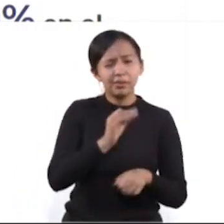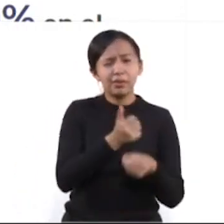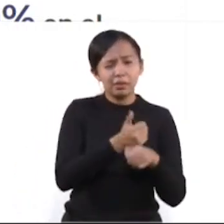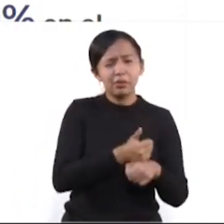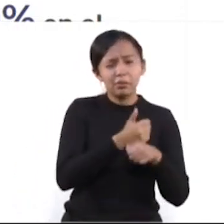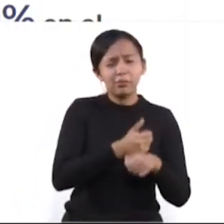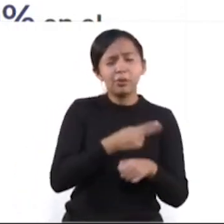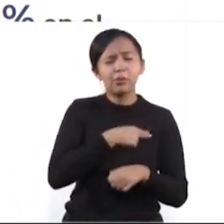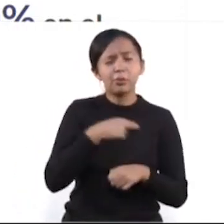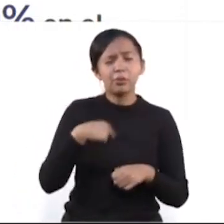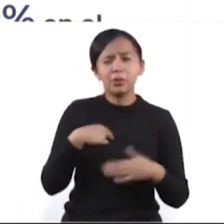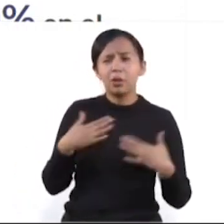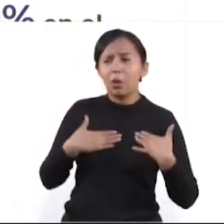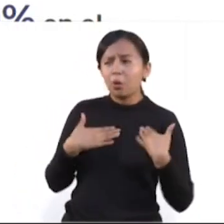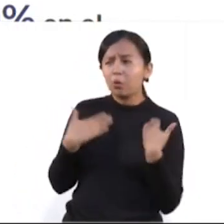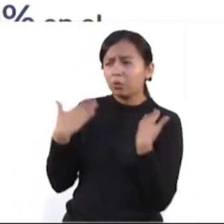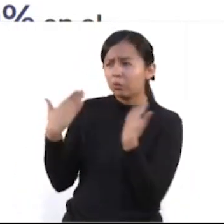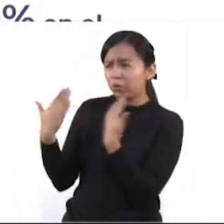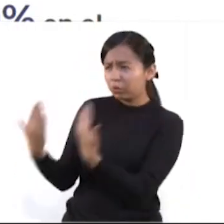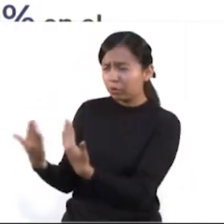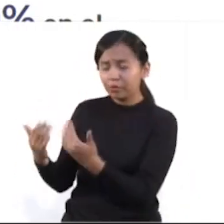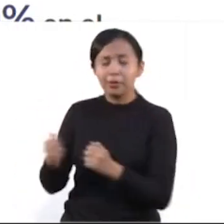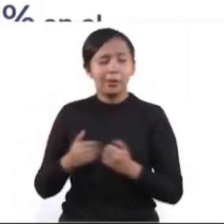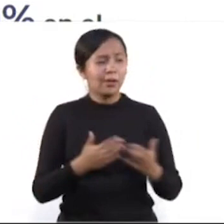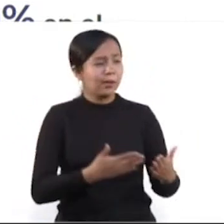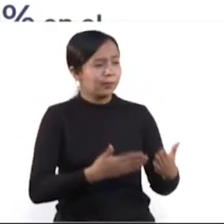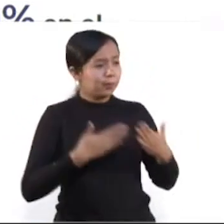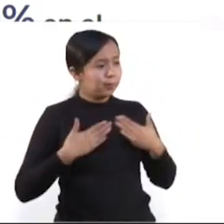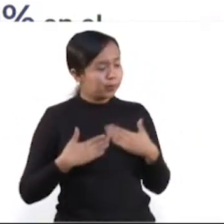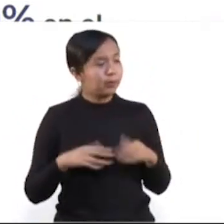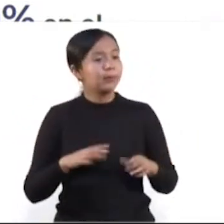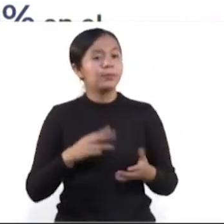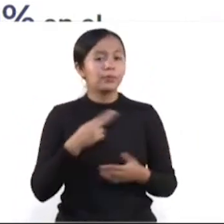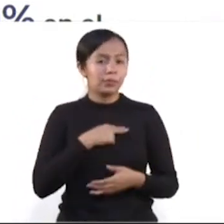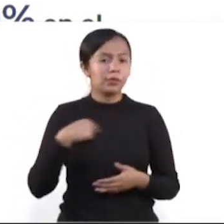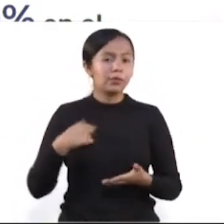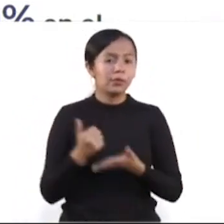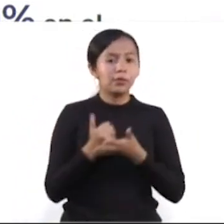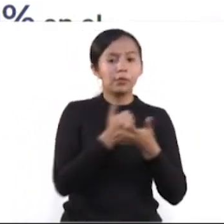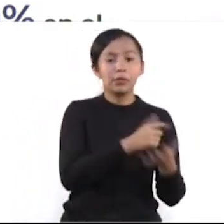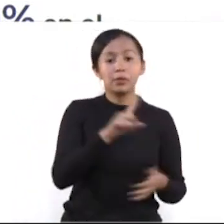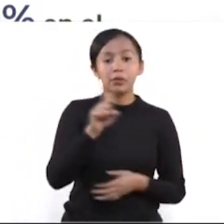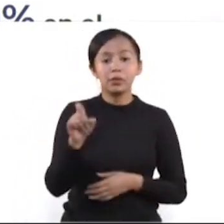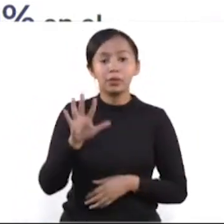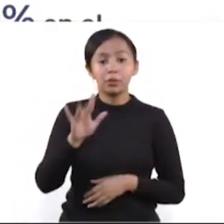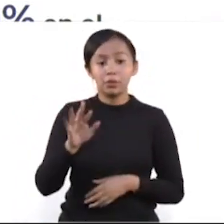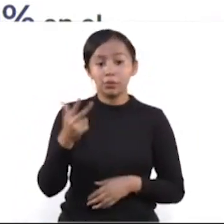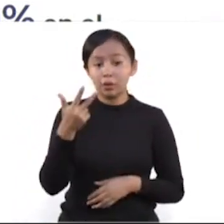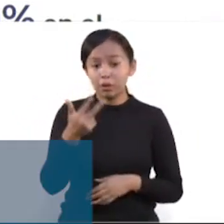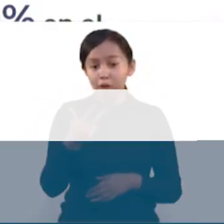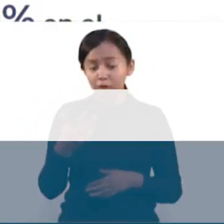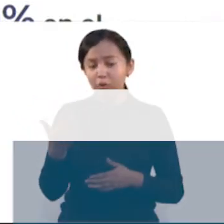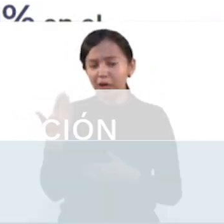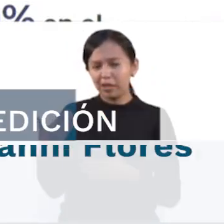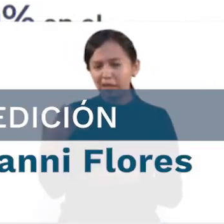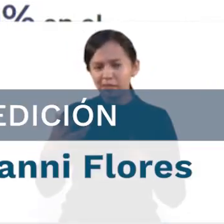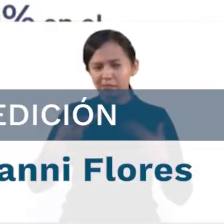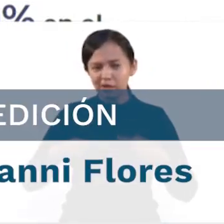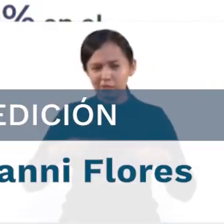que el equipo de la Fiscalía Especializada de Feminicidios de la FGJ tiene un aumento del 214%